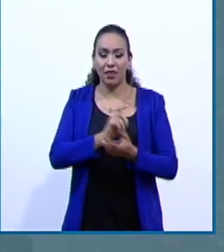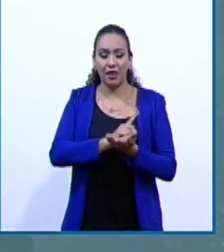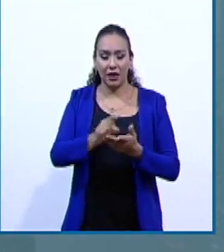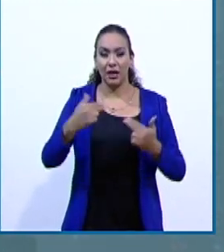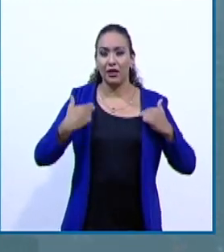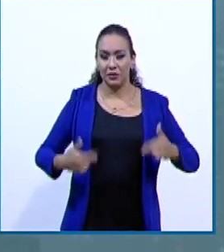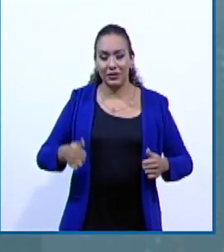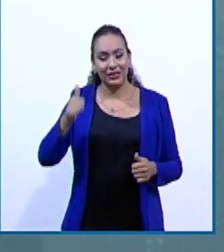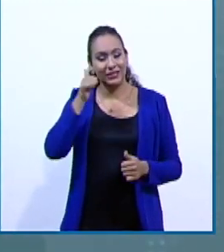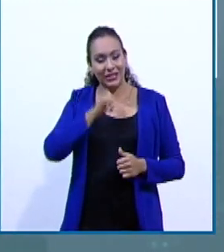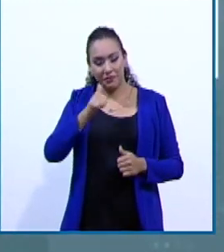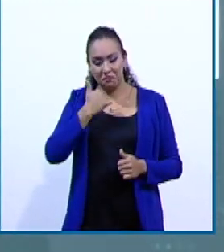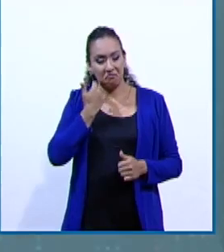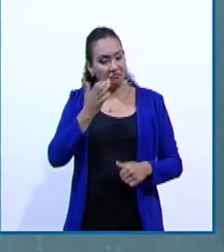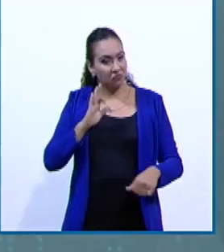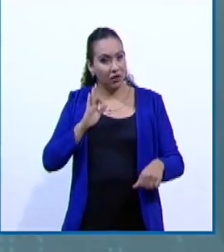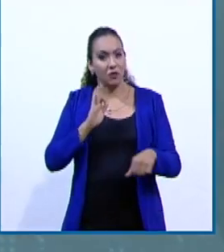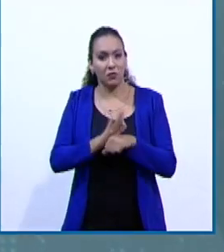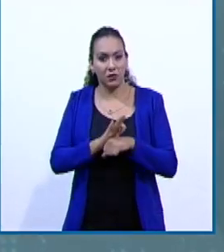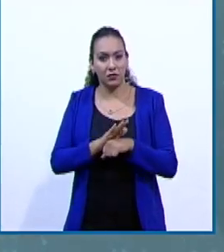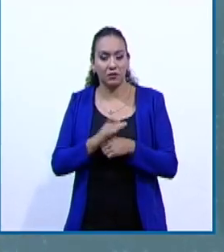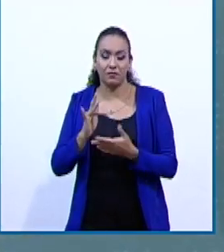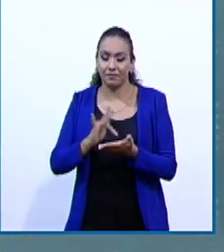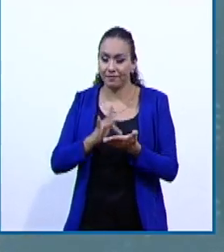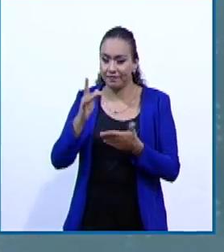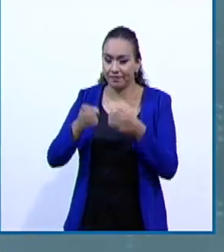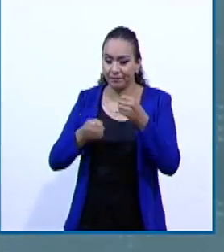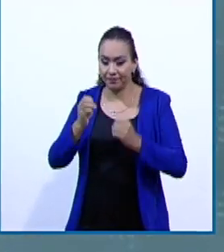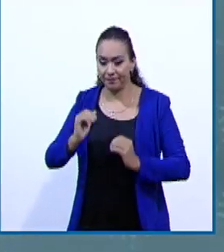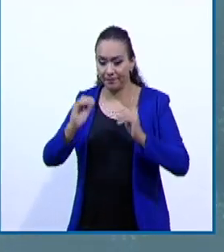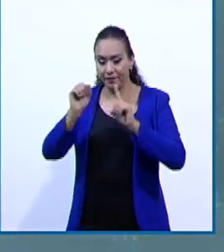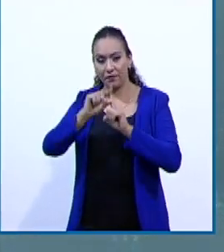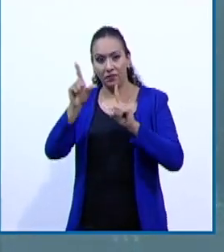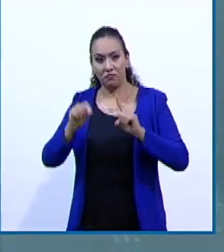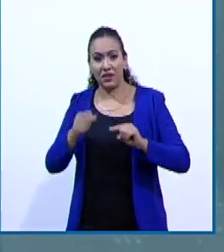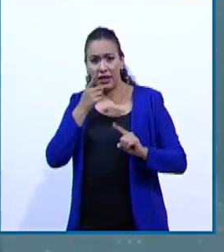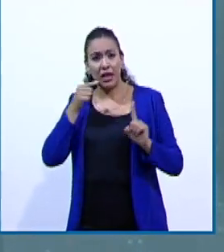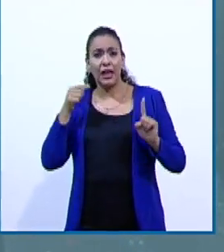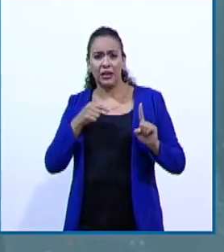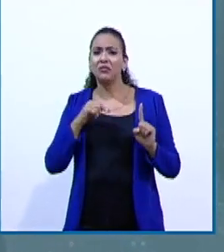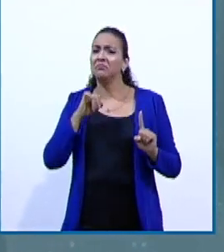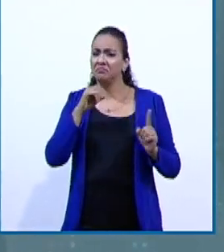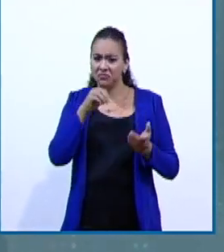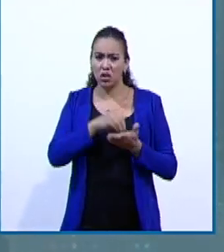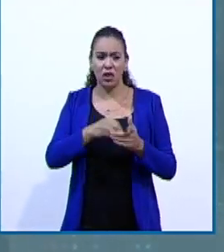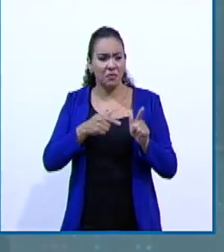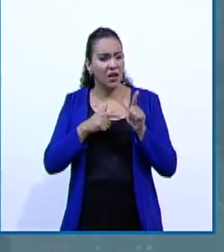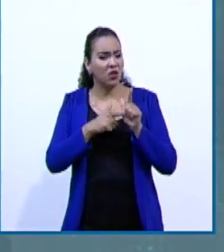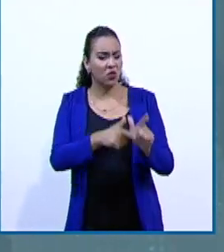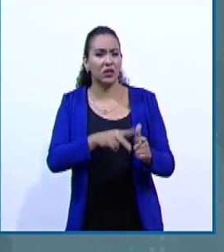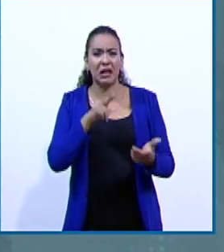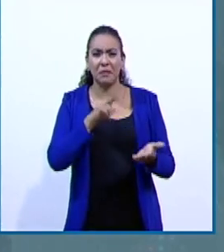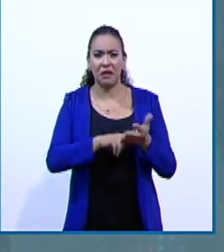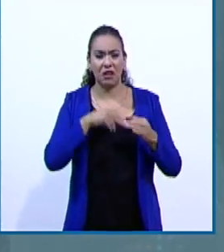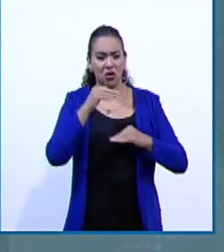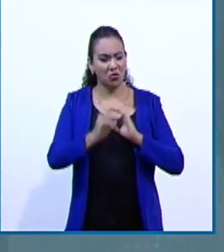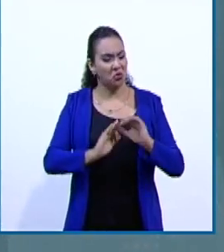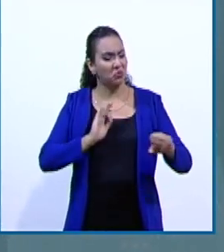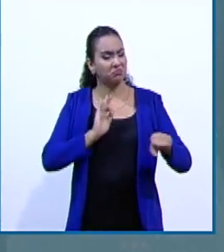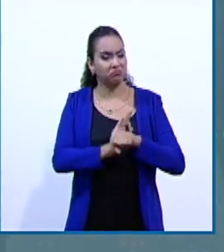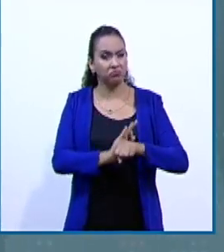humanos y de la defensa del orden constitucional, indicando que él seguirá defendiendo esos mismos valores desde la sociedad